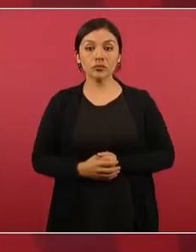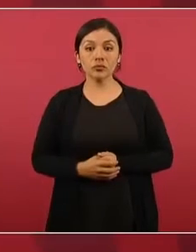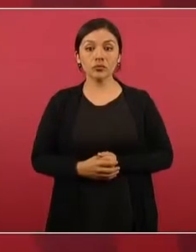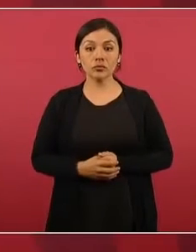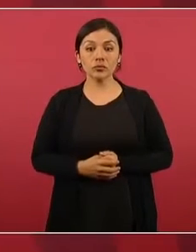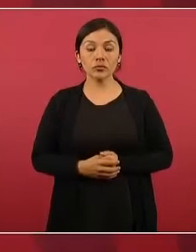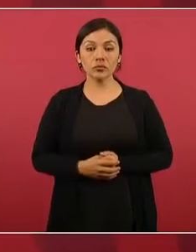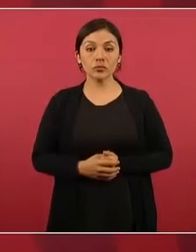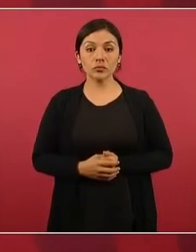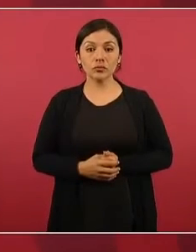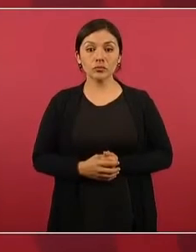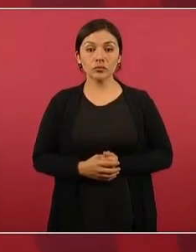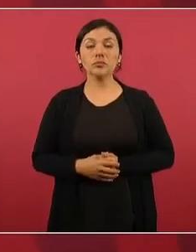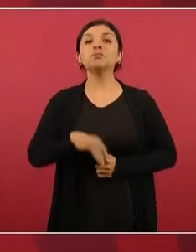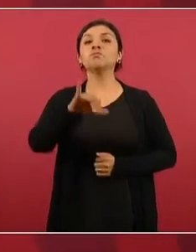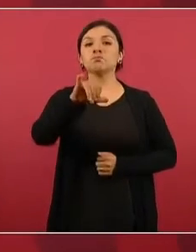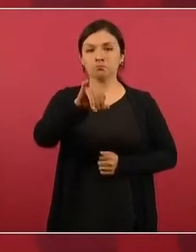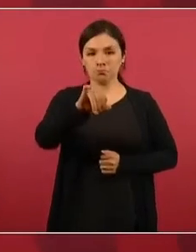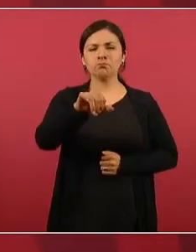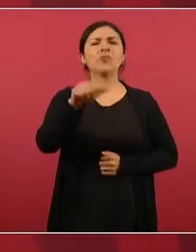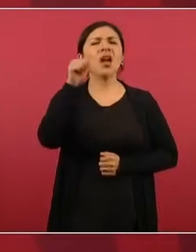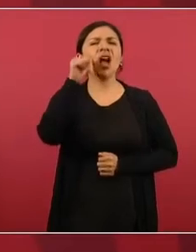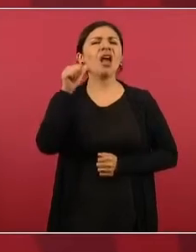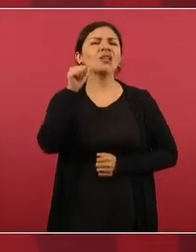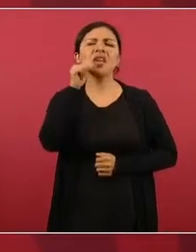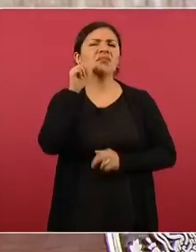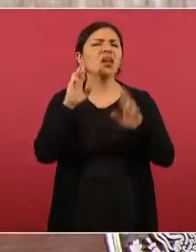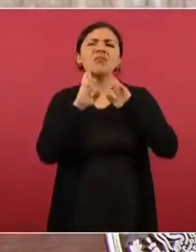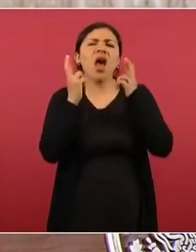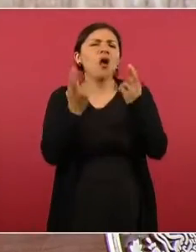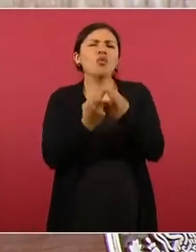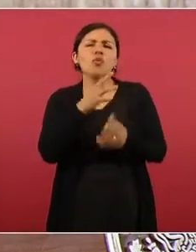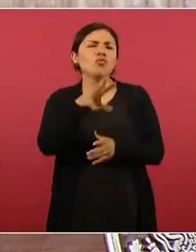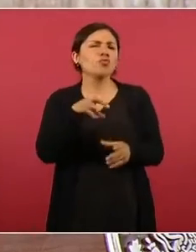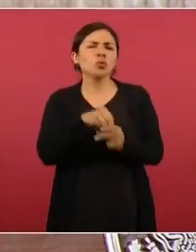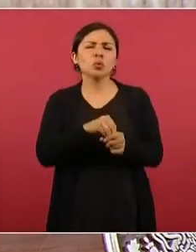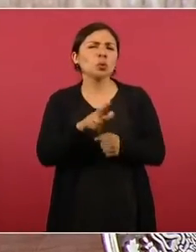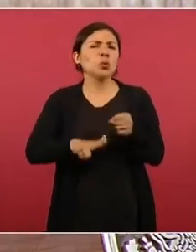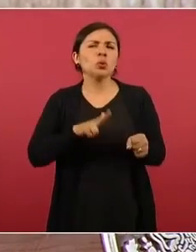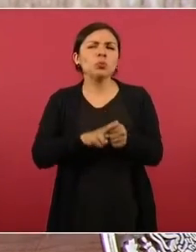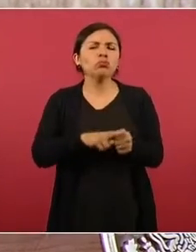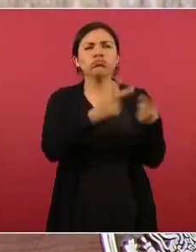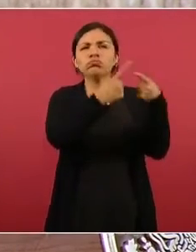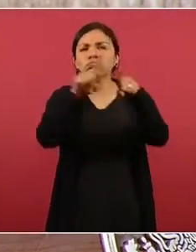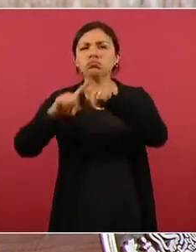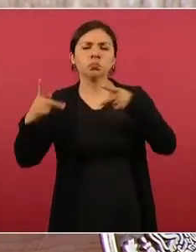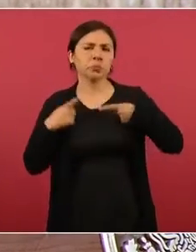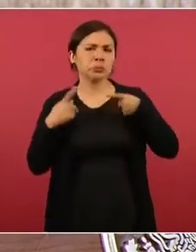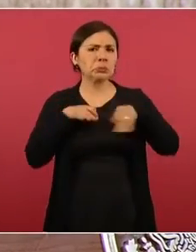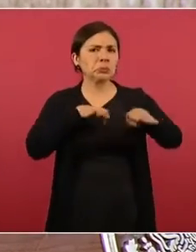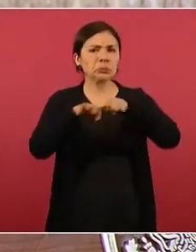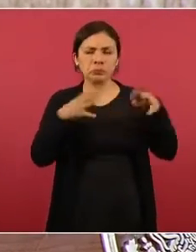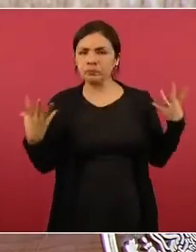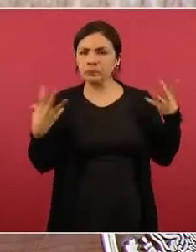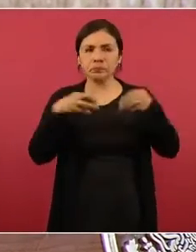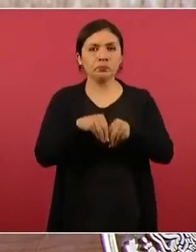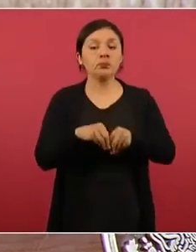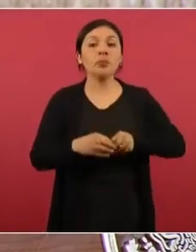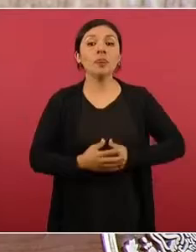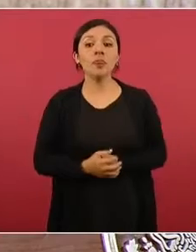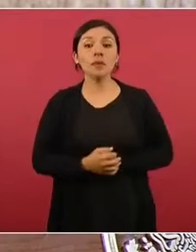Sí, ayer, pero fue una reunión general de varios servidores públicos.